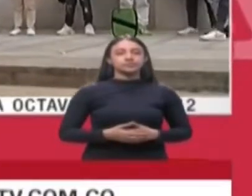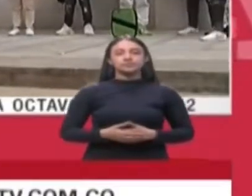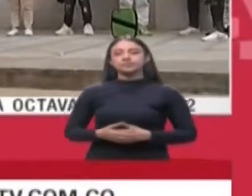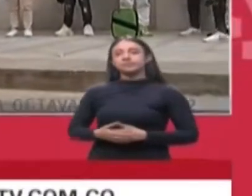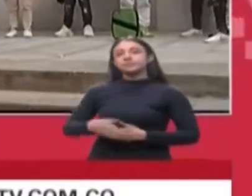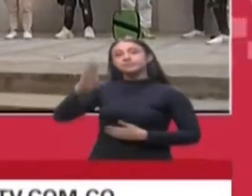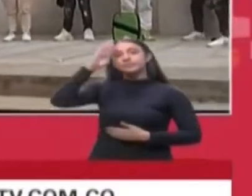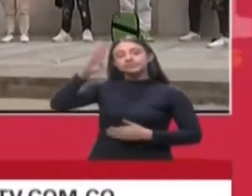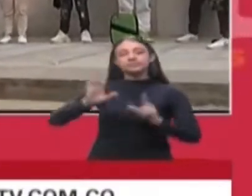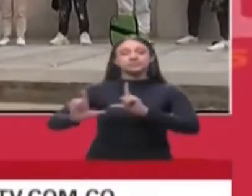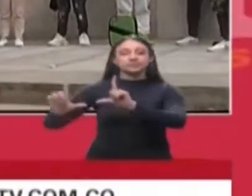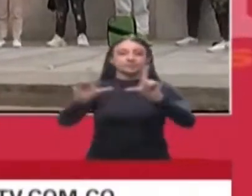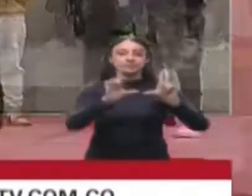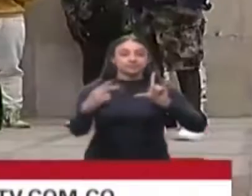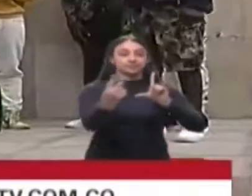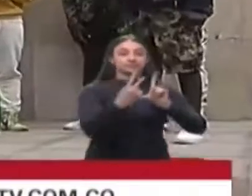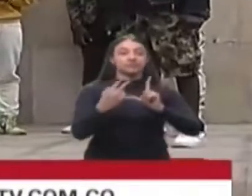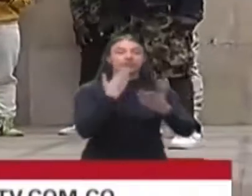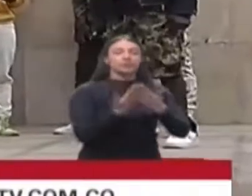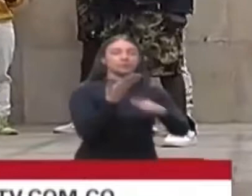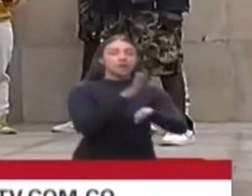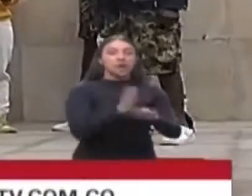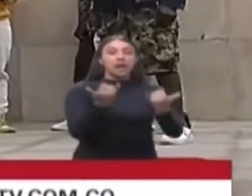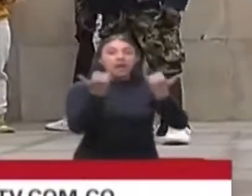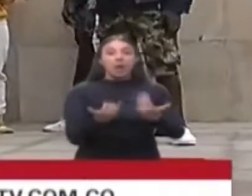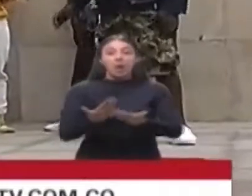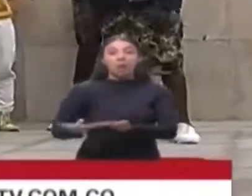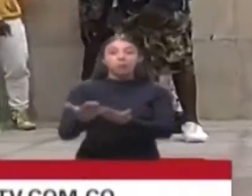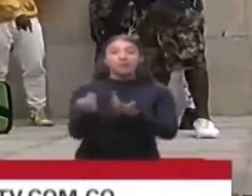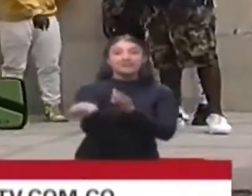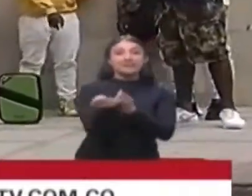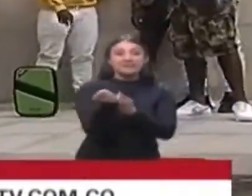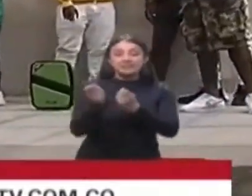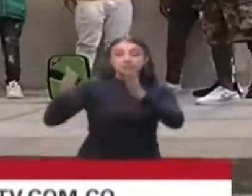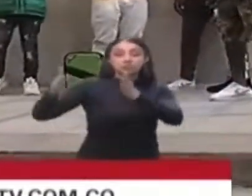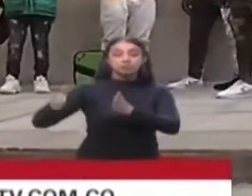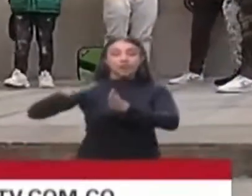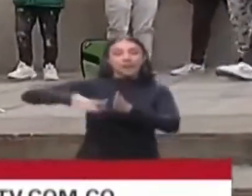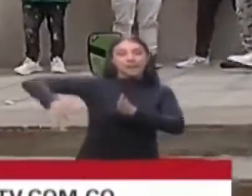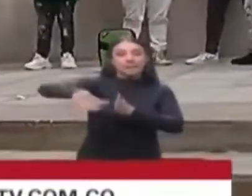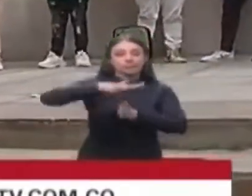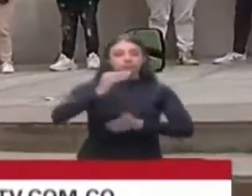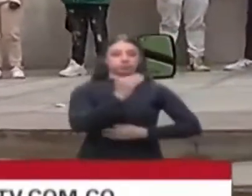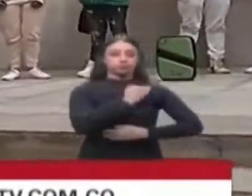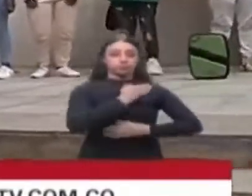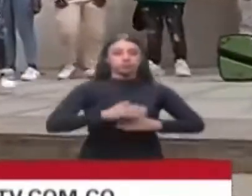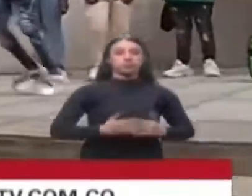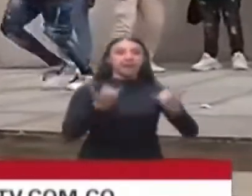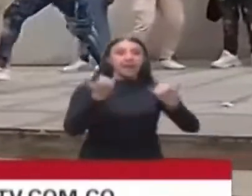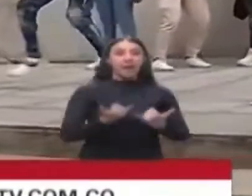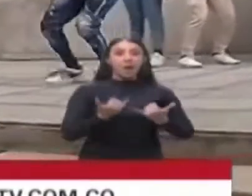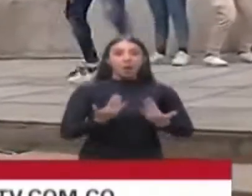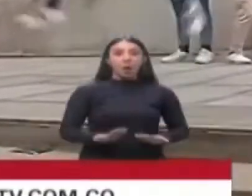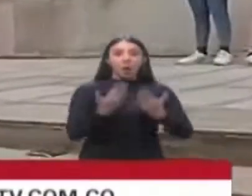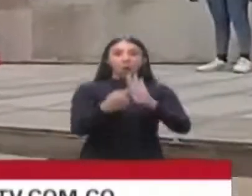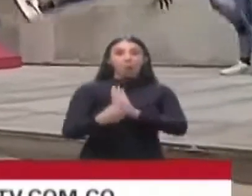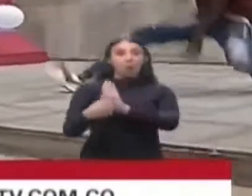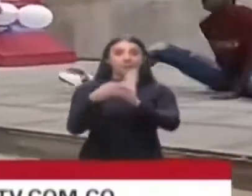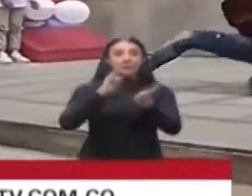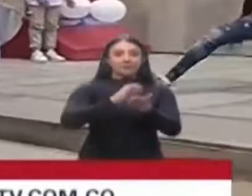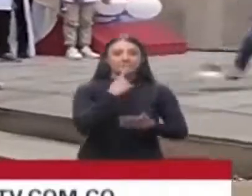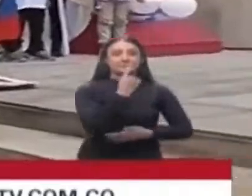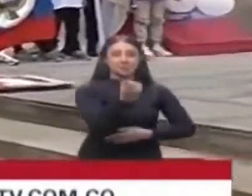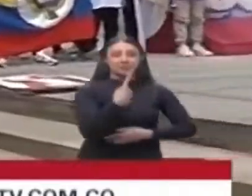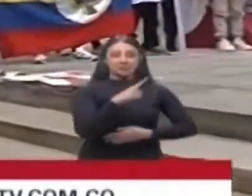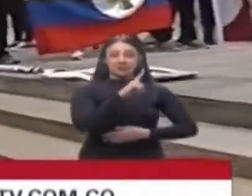Gabriela, televidentes, muy buenas tardes. Pues mire, estamos a unas cuadras de la Plaza de Bolívar y precisamente vamos a trasladarle esa pregunta a uno